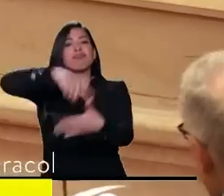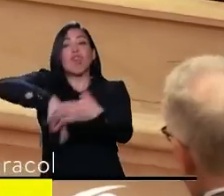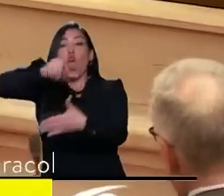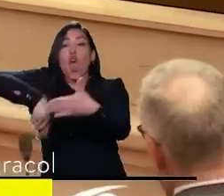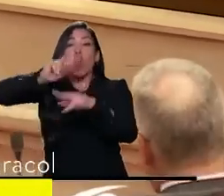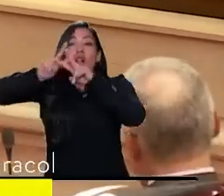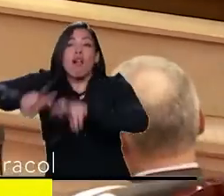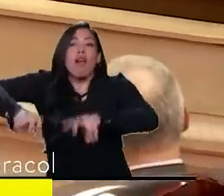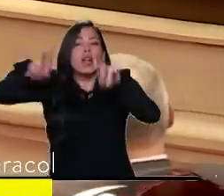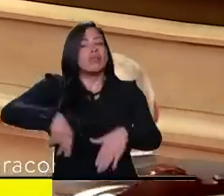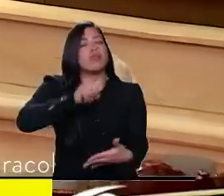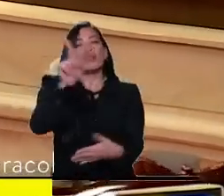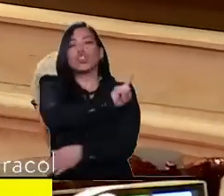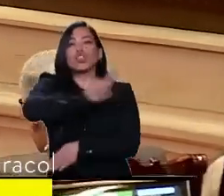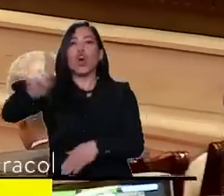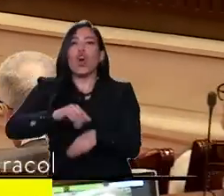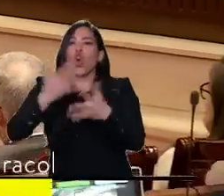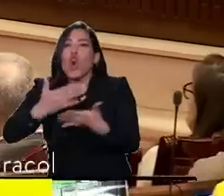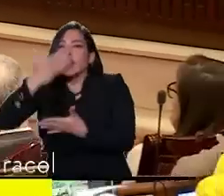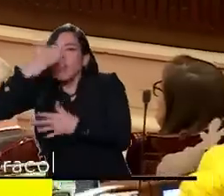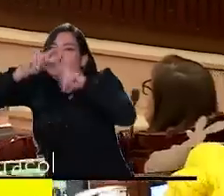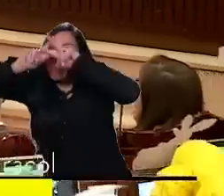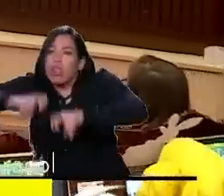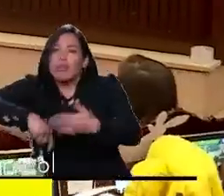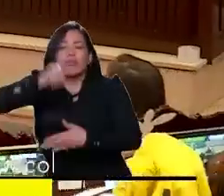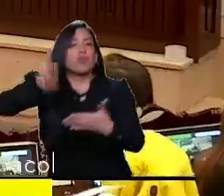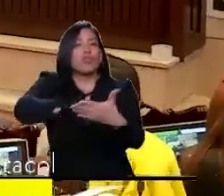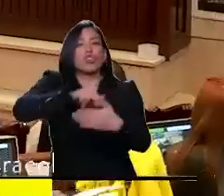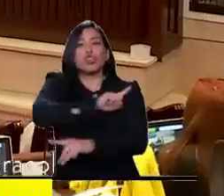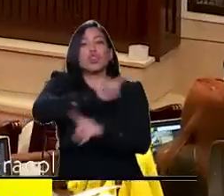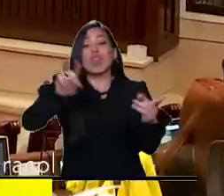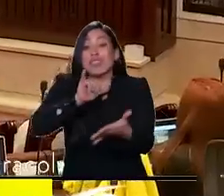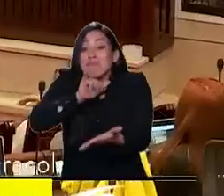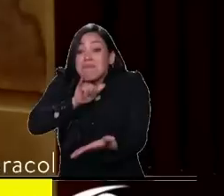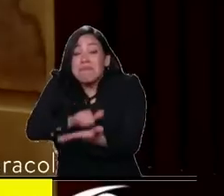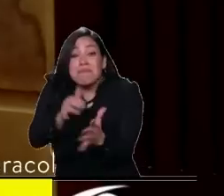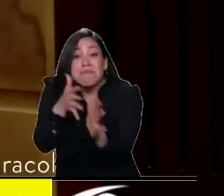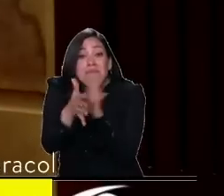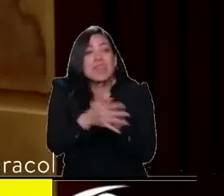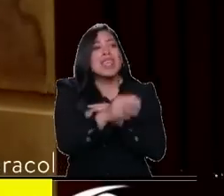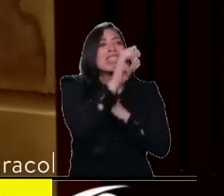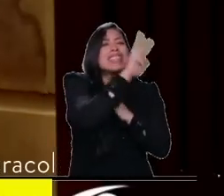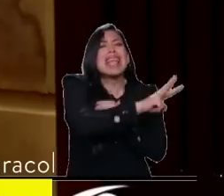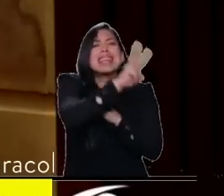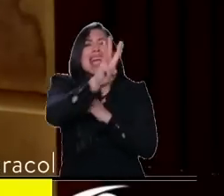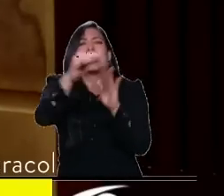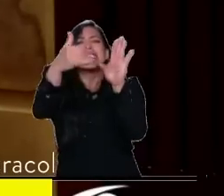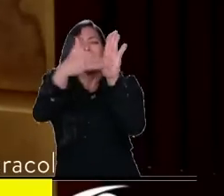contratos de exploración y explotación de hidrocarburos. Esos mismos